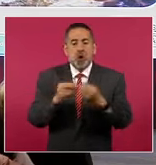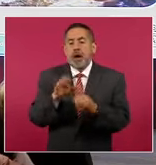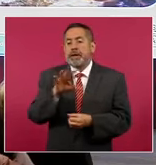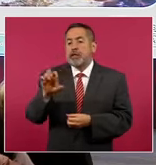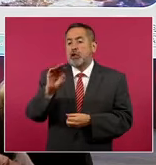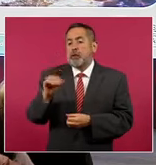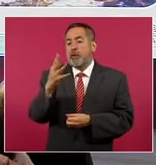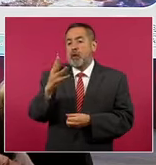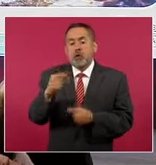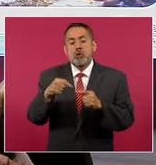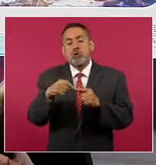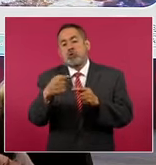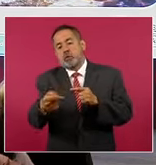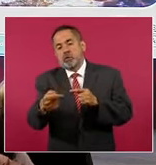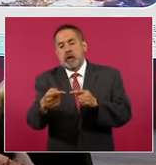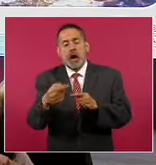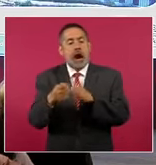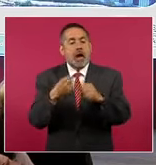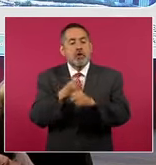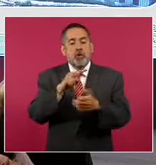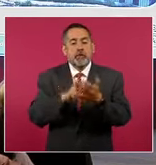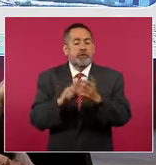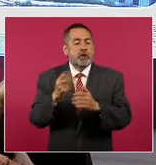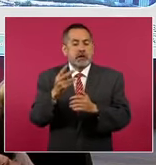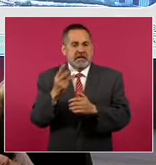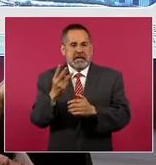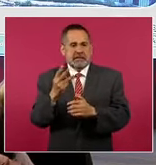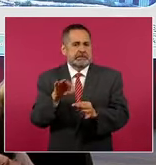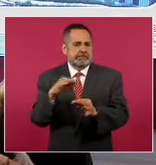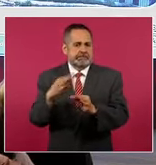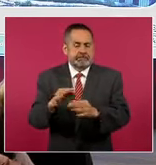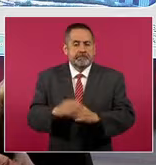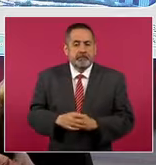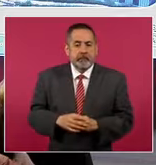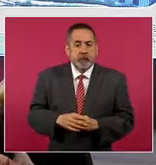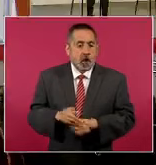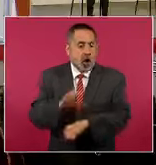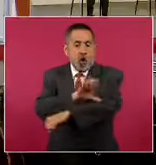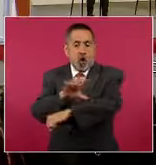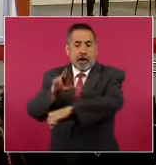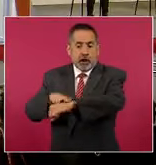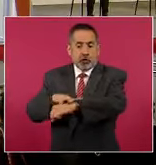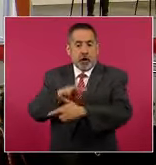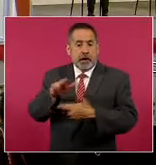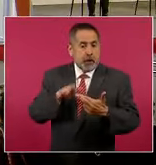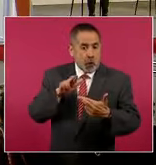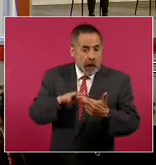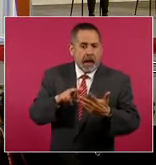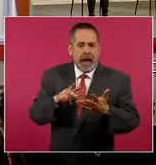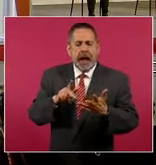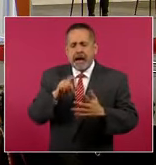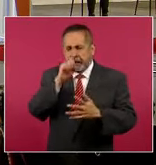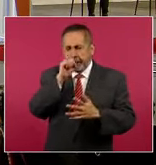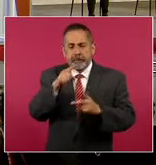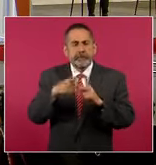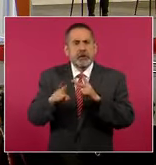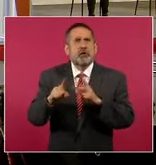594 al final de este 2023. En cuanto a las coordinaciones regionales, también el programa inició en